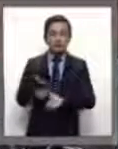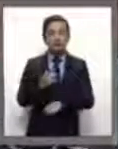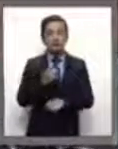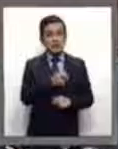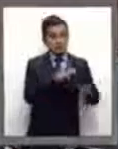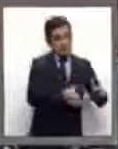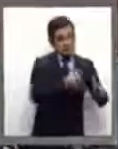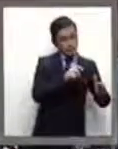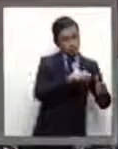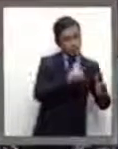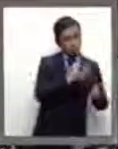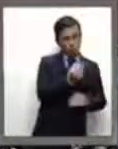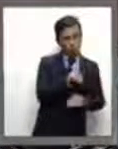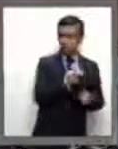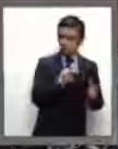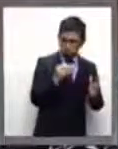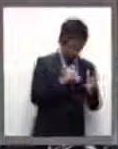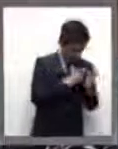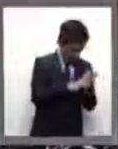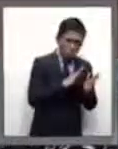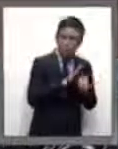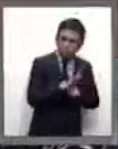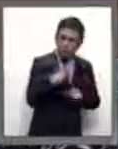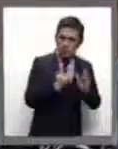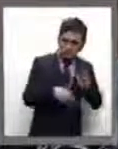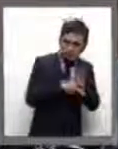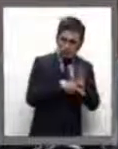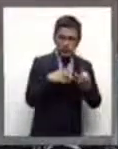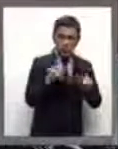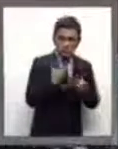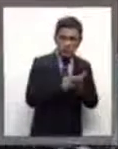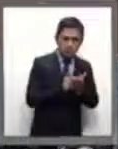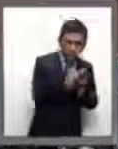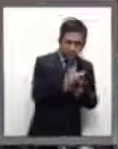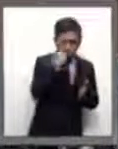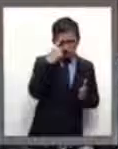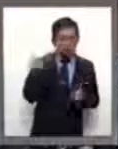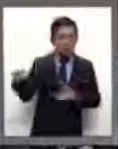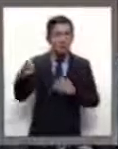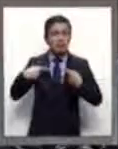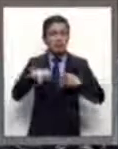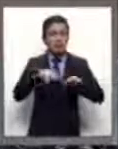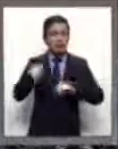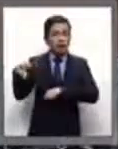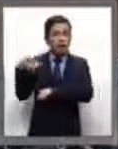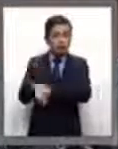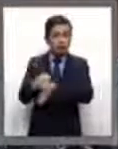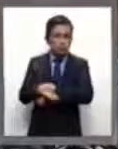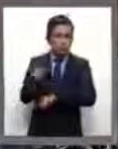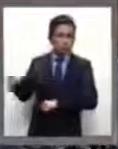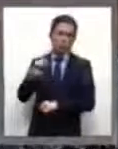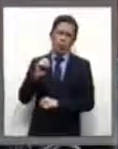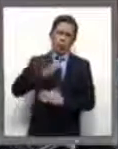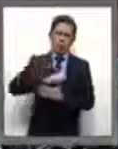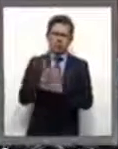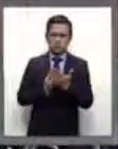da cuenta de estas plazas, no se establece la percepción que tendrá cada uno de los trabajadores eventuales o por honorarios asimilados